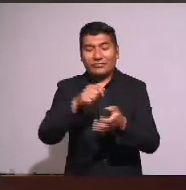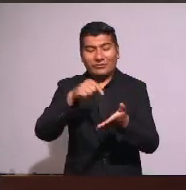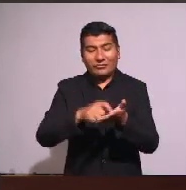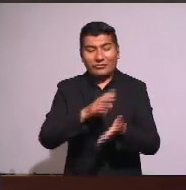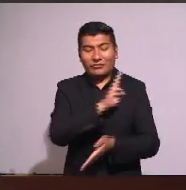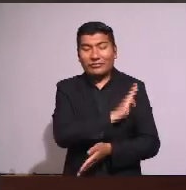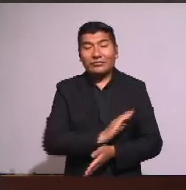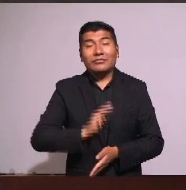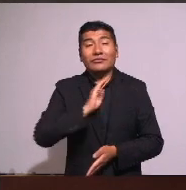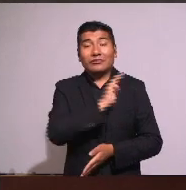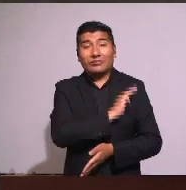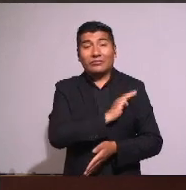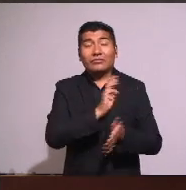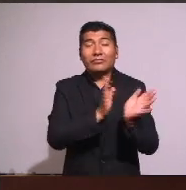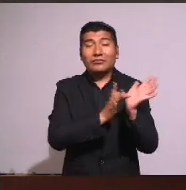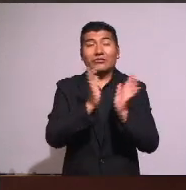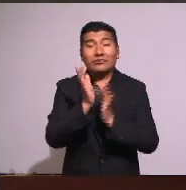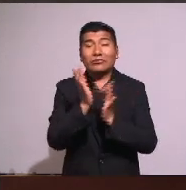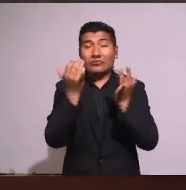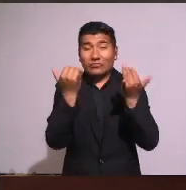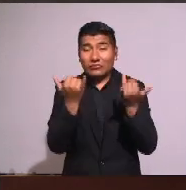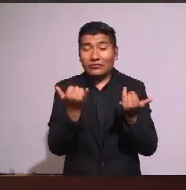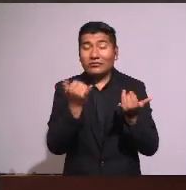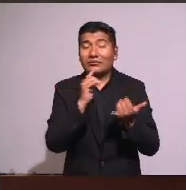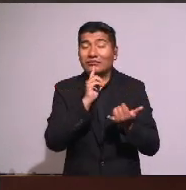misión que Jesús hoy está